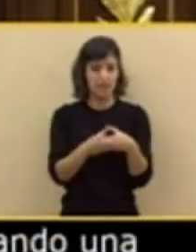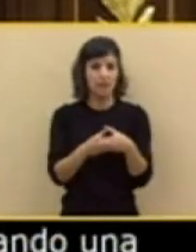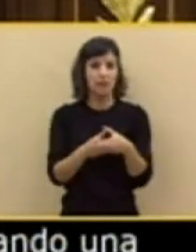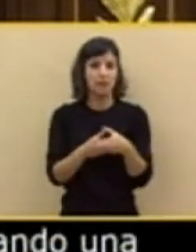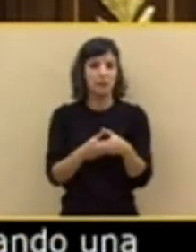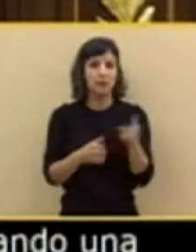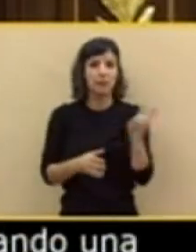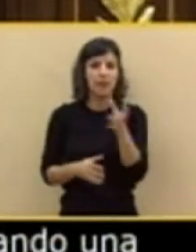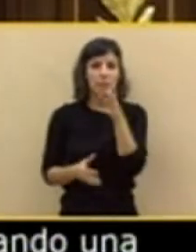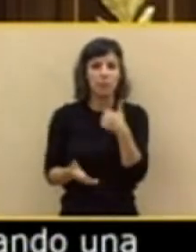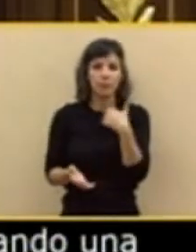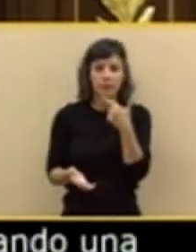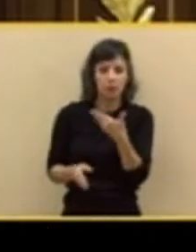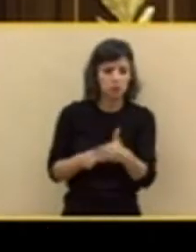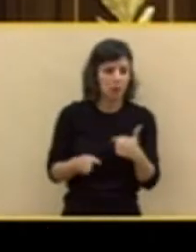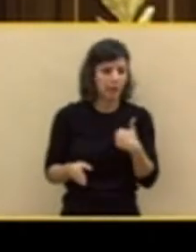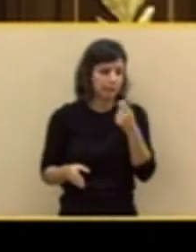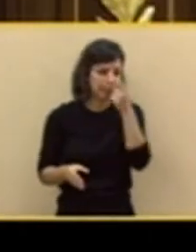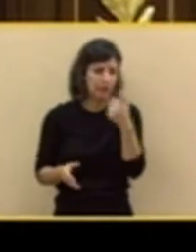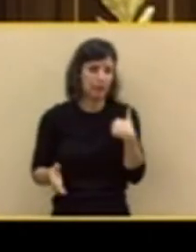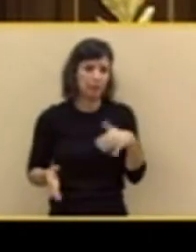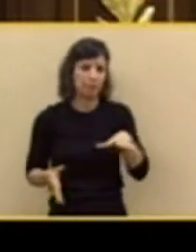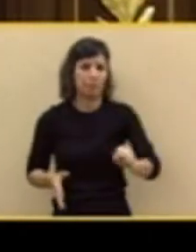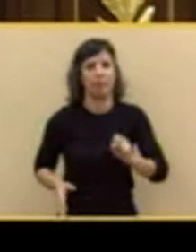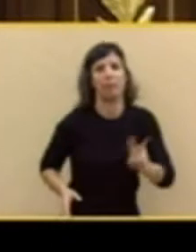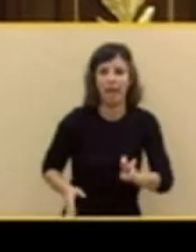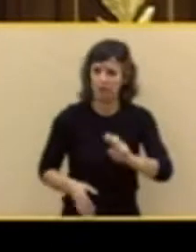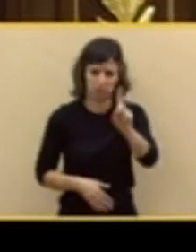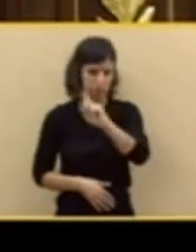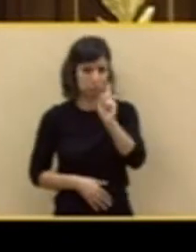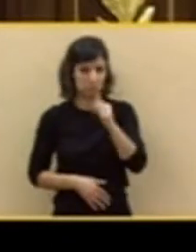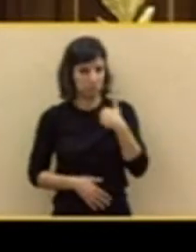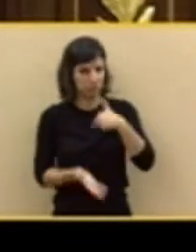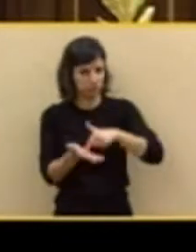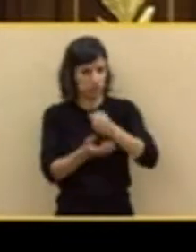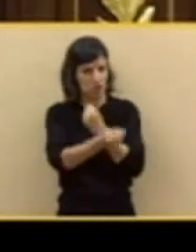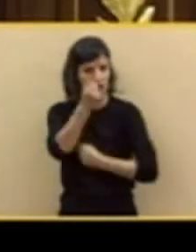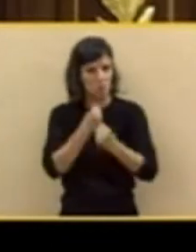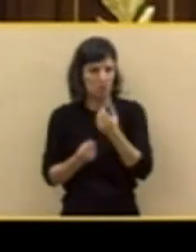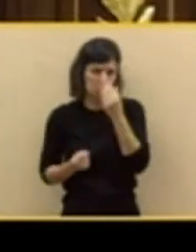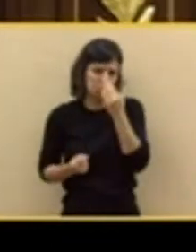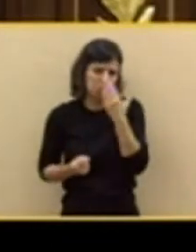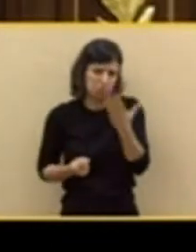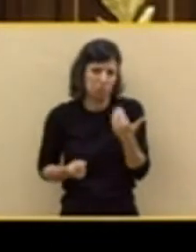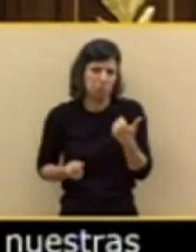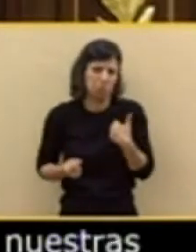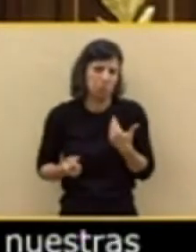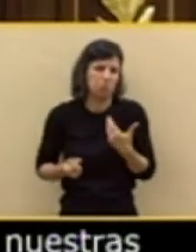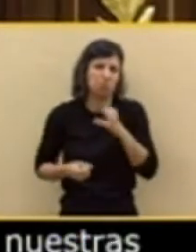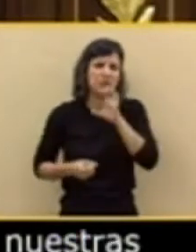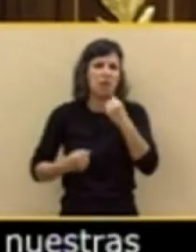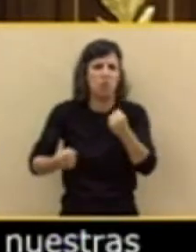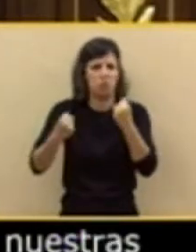Que es lo que, como yo intento percibir las cosas, más del cotidiano común. Los adeptos de